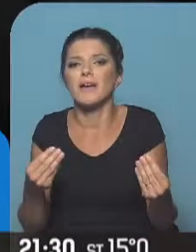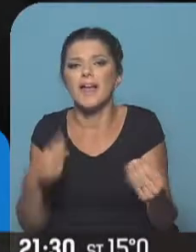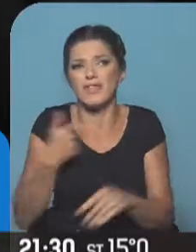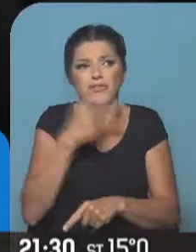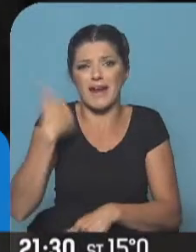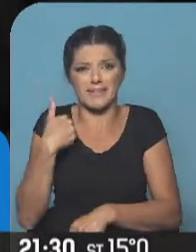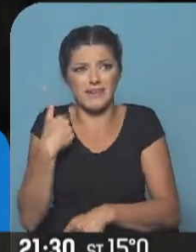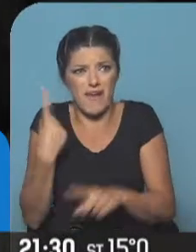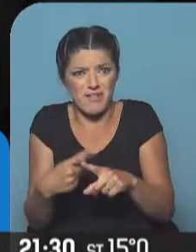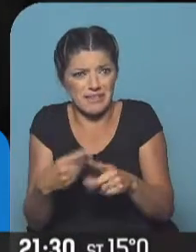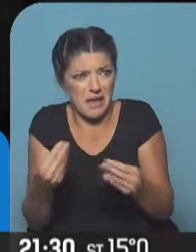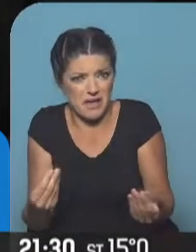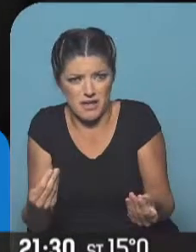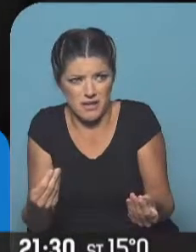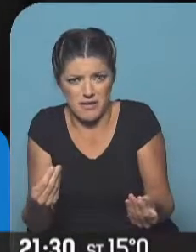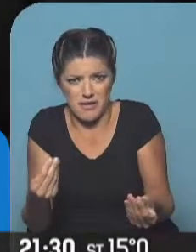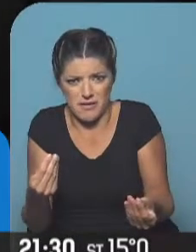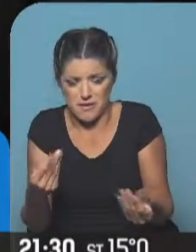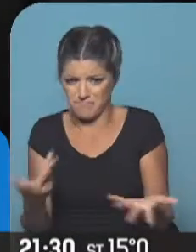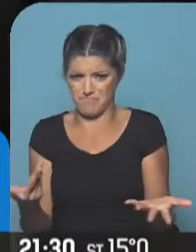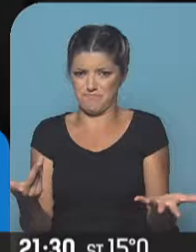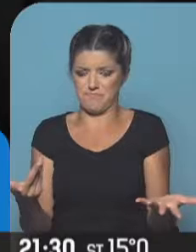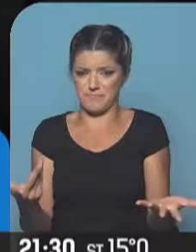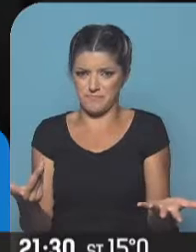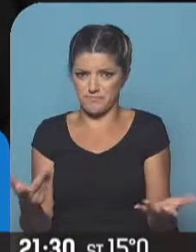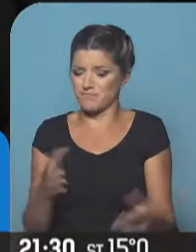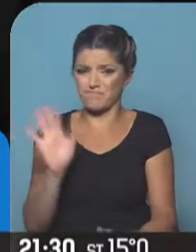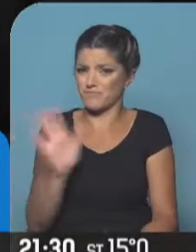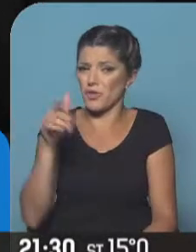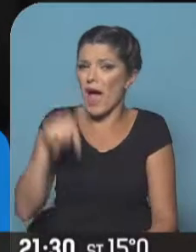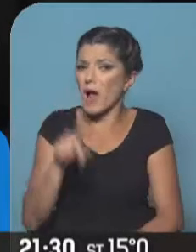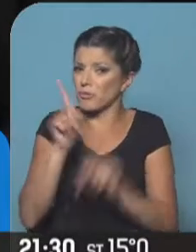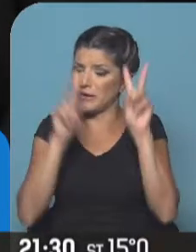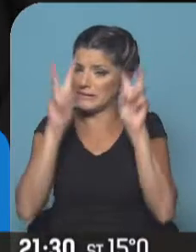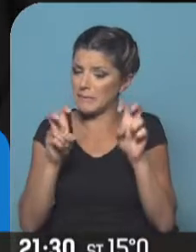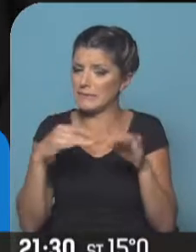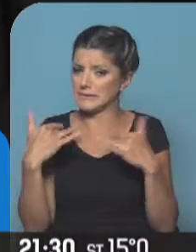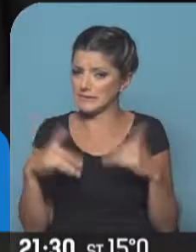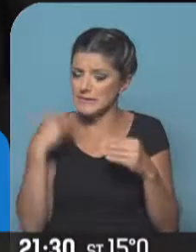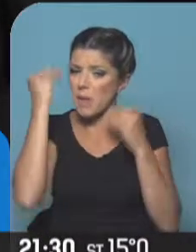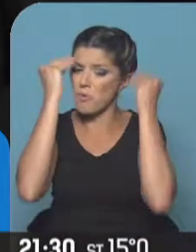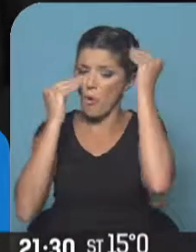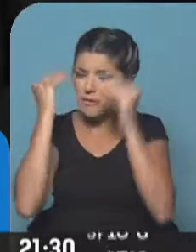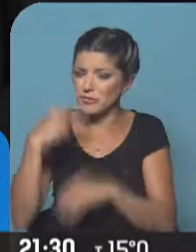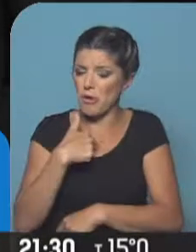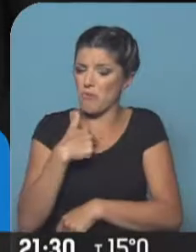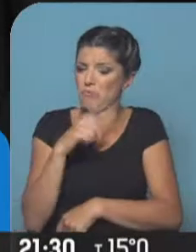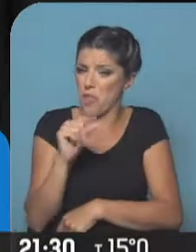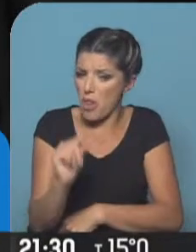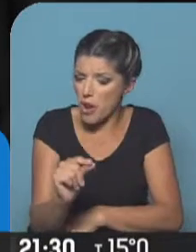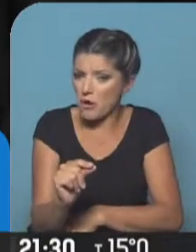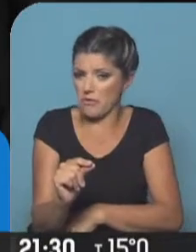estas horas. Muy por el contrario. Tenemos algunos temas que nos cruzan, que nos duelen, que nos